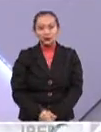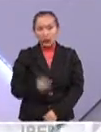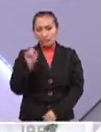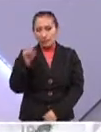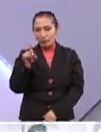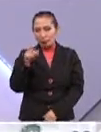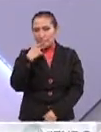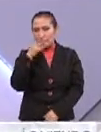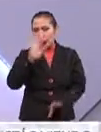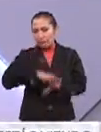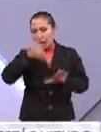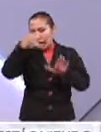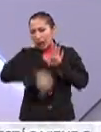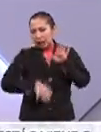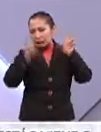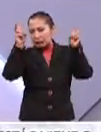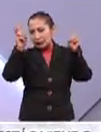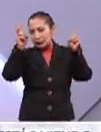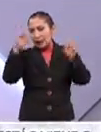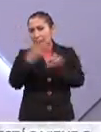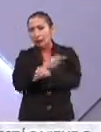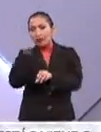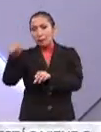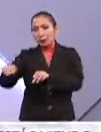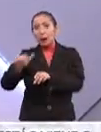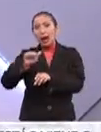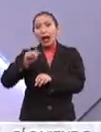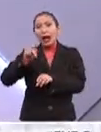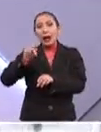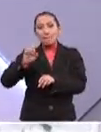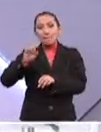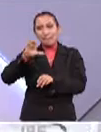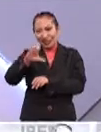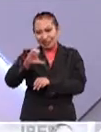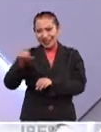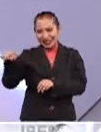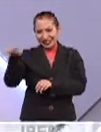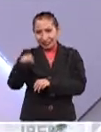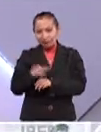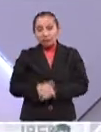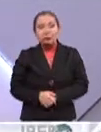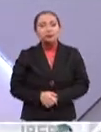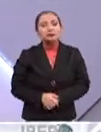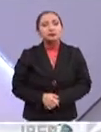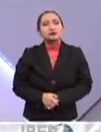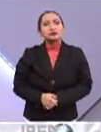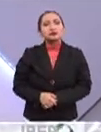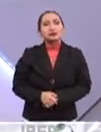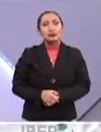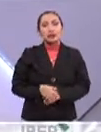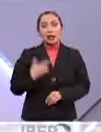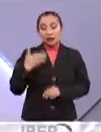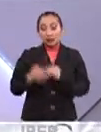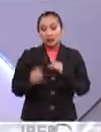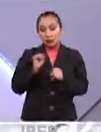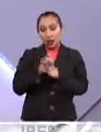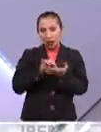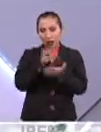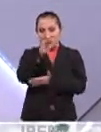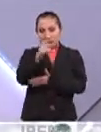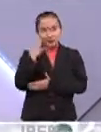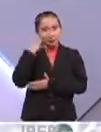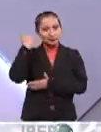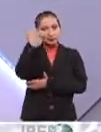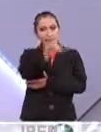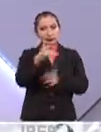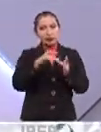Y precisamente para ahondar en los detalles sobre lo que sucedió en la cumbre del Foro de Cooperación Económica Asia-Pacífico este fin de semana, agradecemos mucho